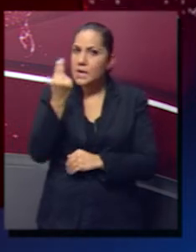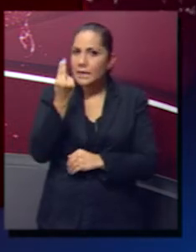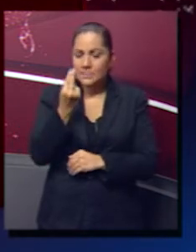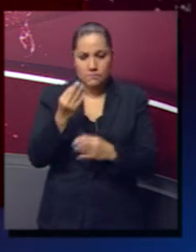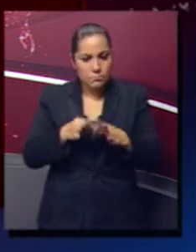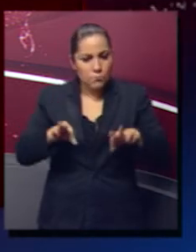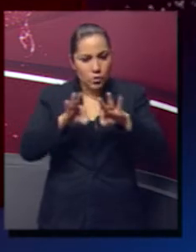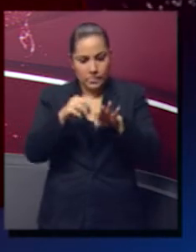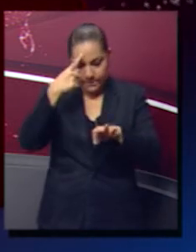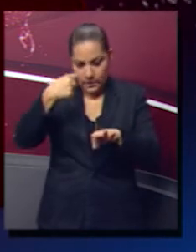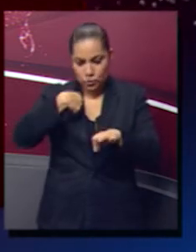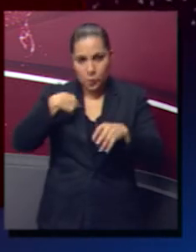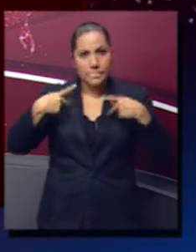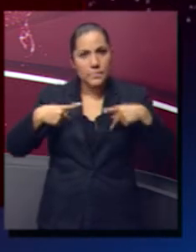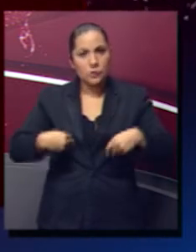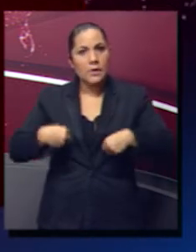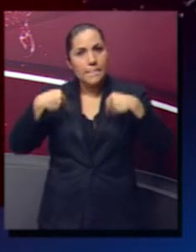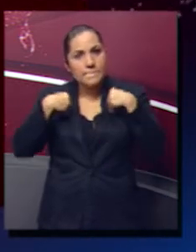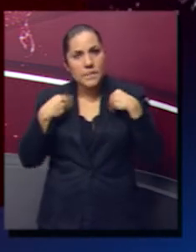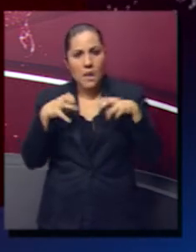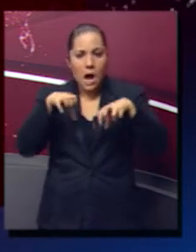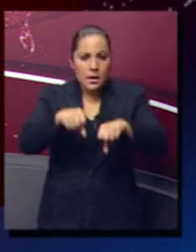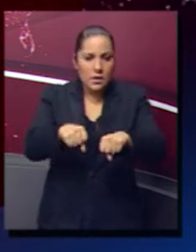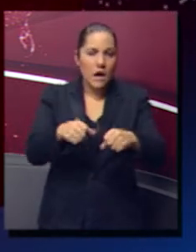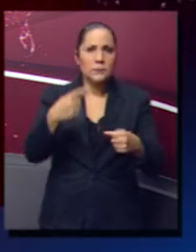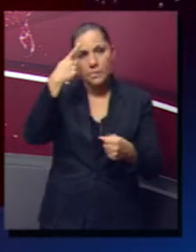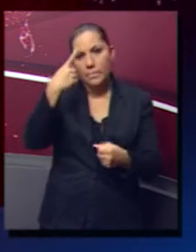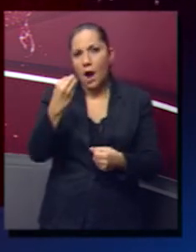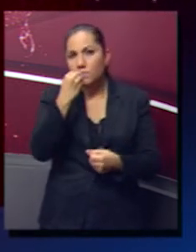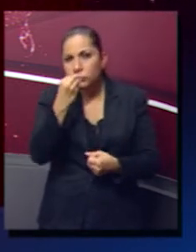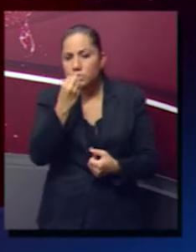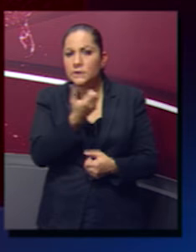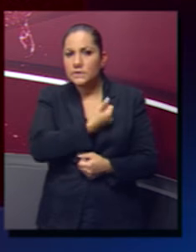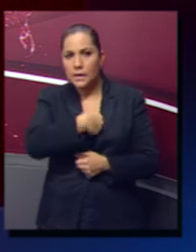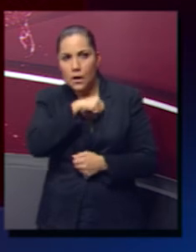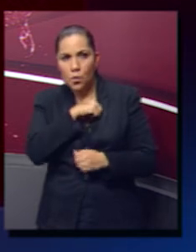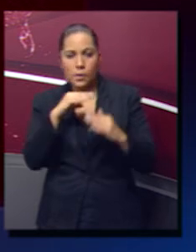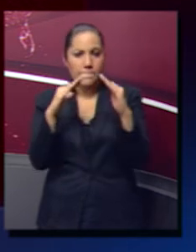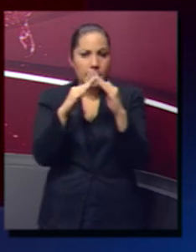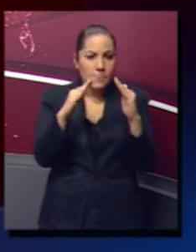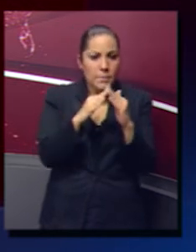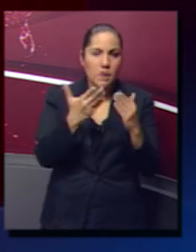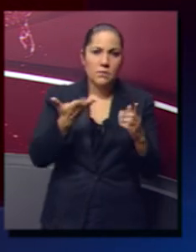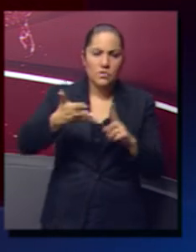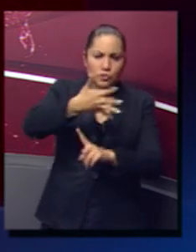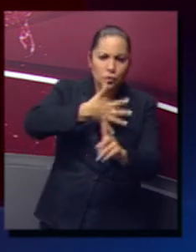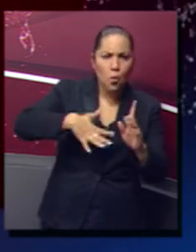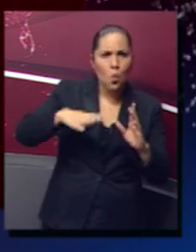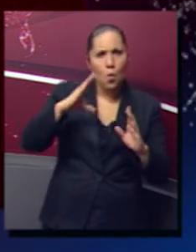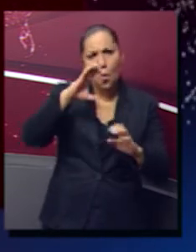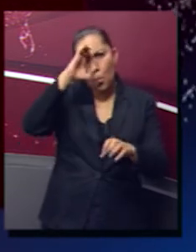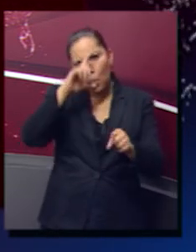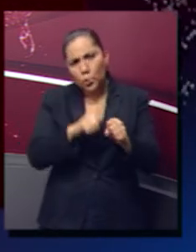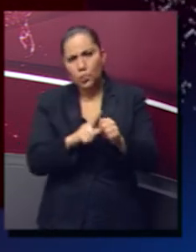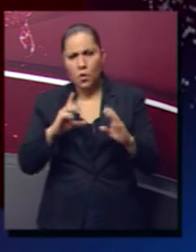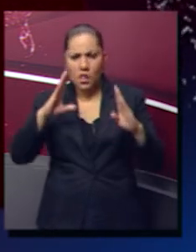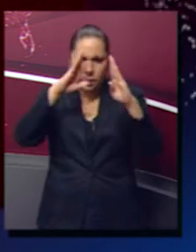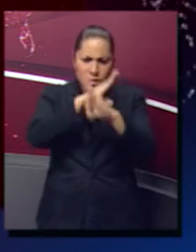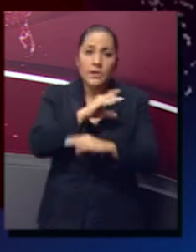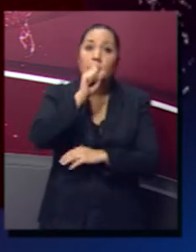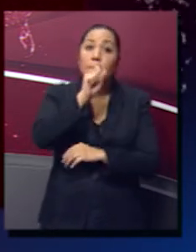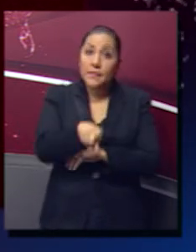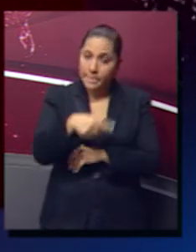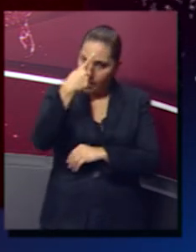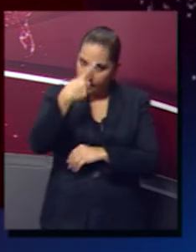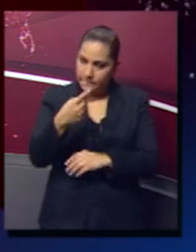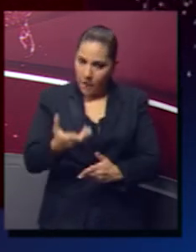del trabajador y su familia en el orden material, alimenticio, de salud, de vivienda, social y cultural, así como para proveer